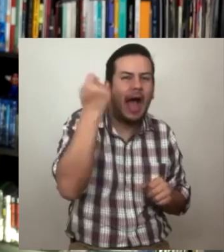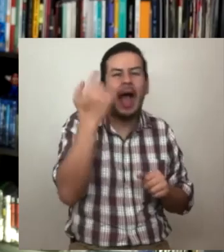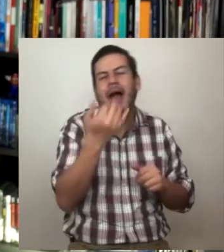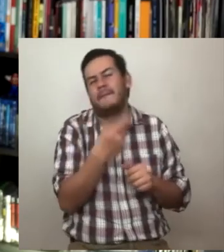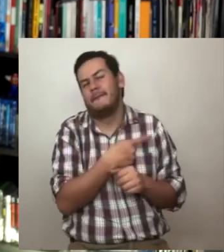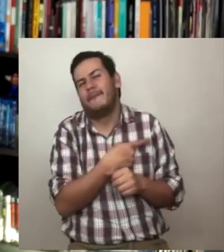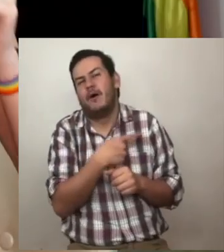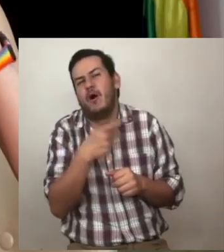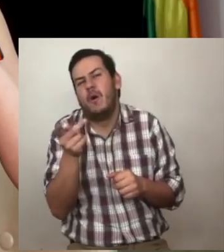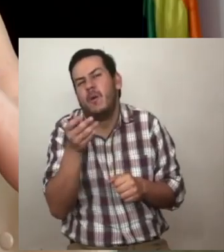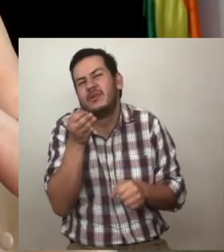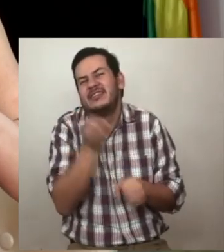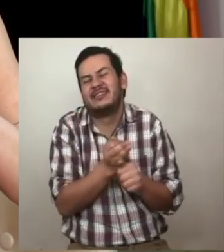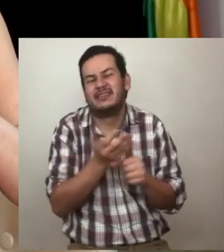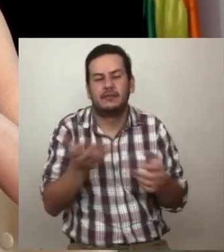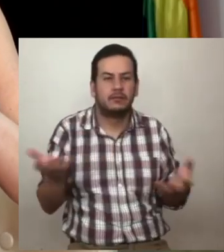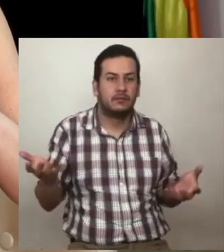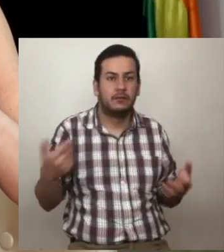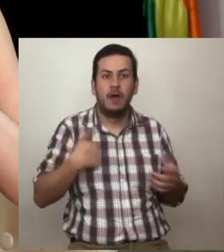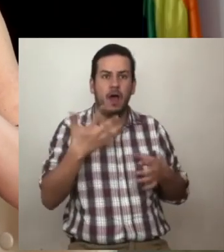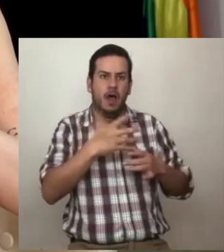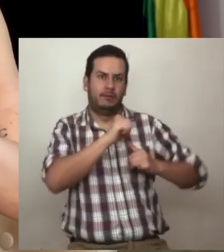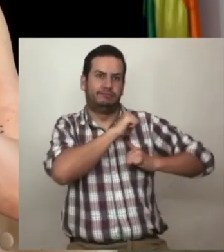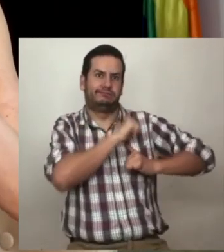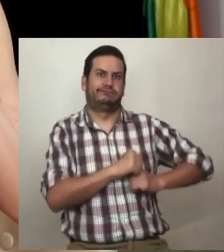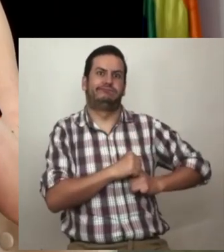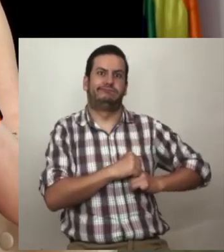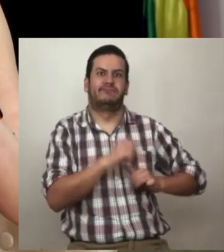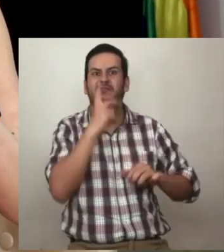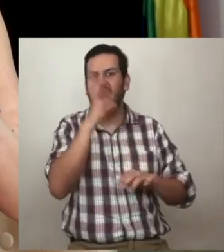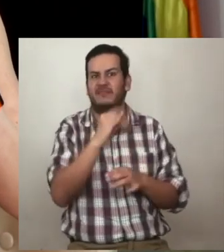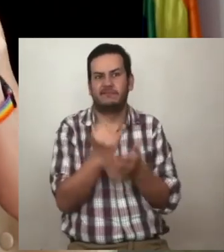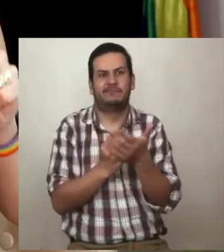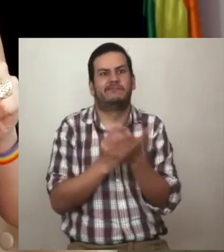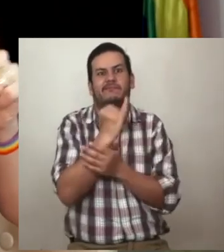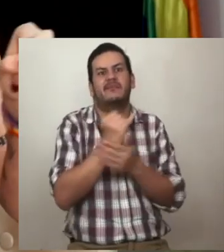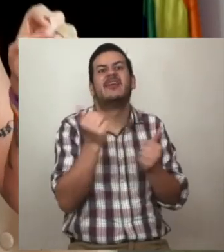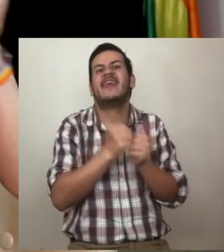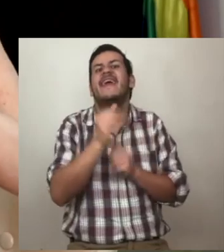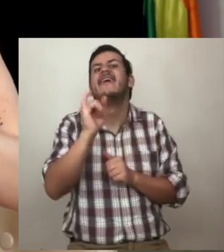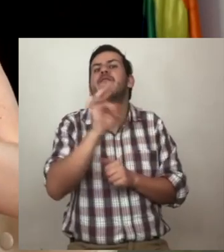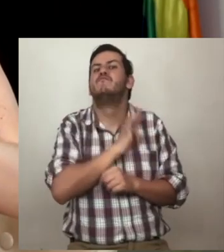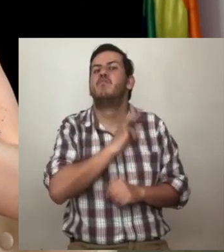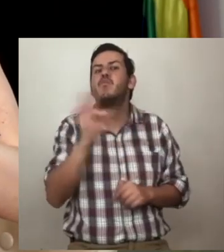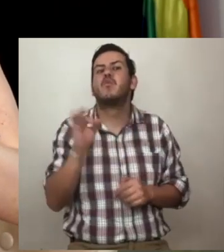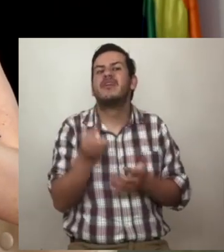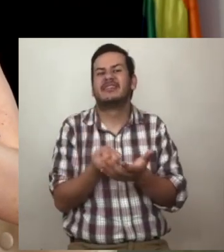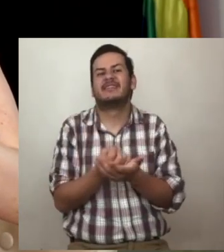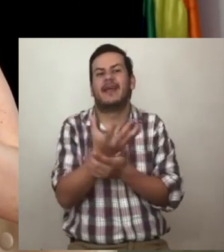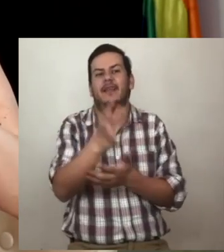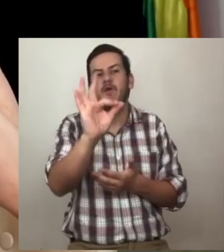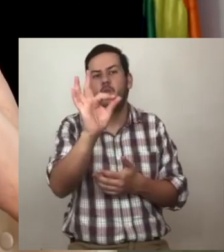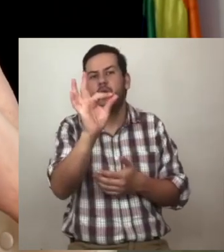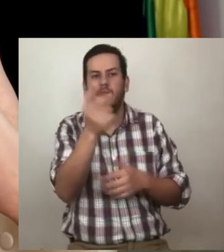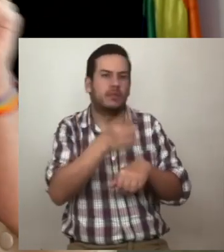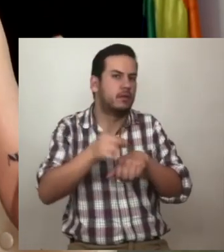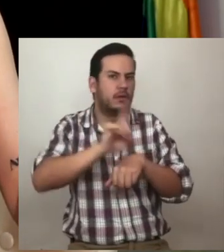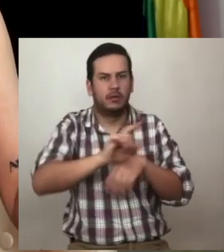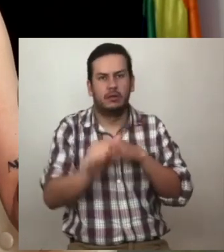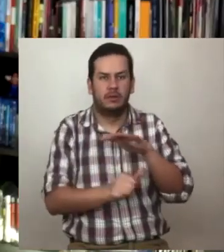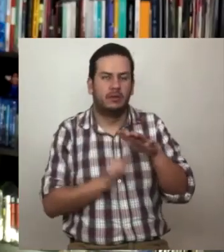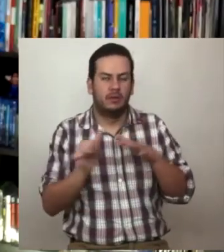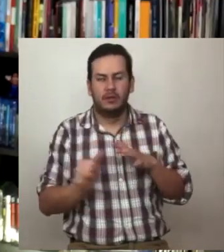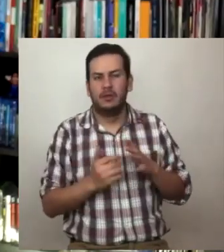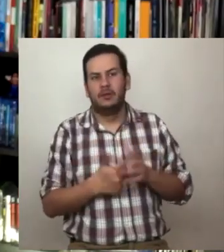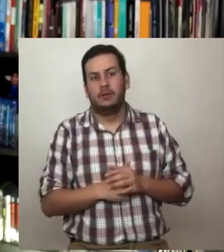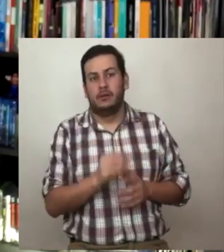moderna. Pobrecitas personas. Pero esos pobrecitos son quienes están a cargo de decidir quién puede salir en cuarentena de coronavirus y quién